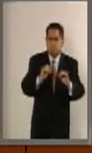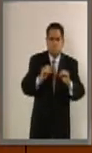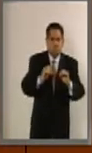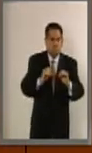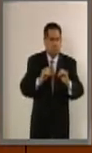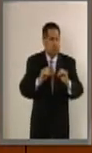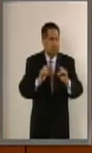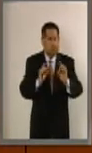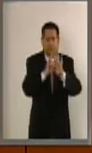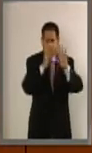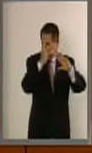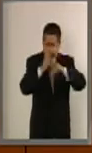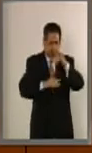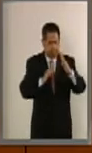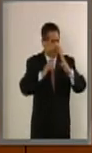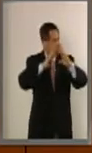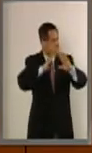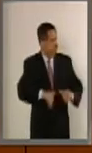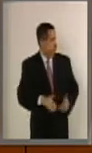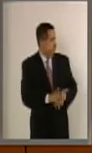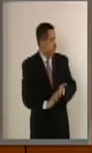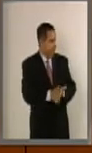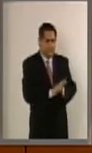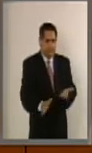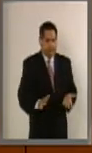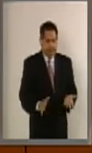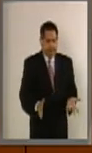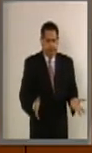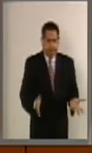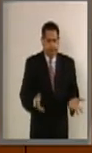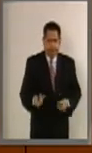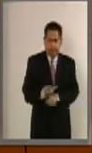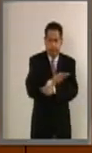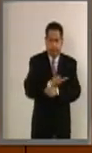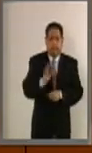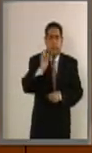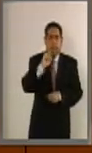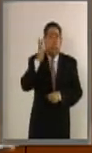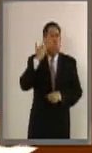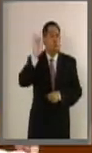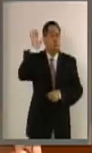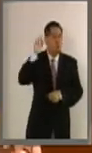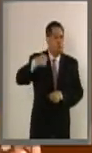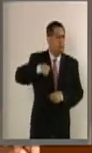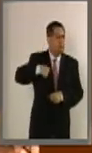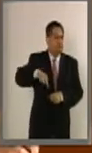el día de hoy? ¿Qué pasaría si lo hubiéramos perdido todo?